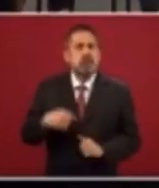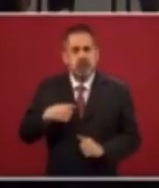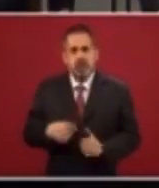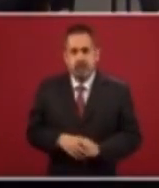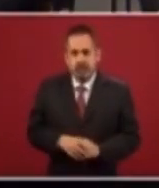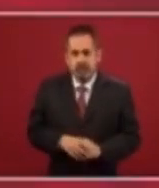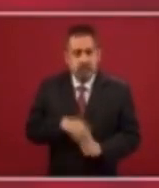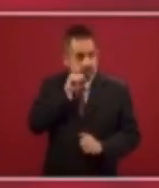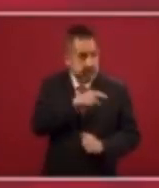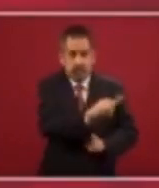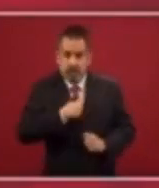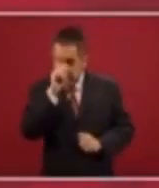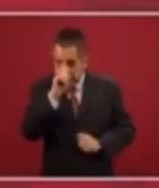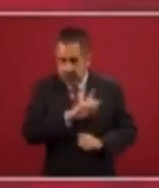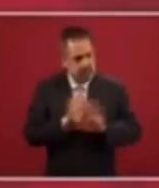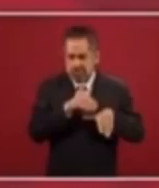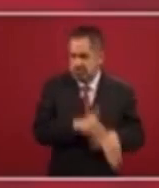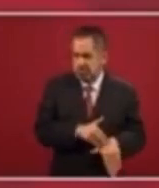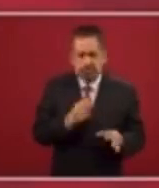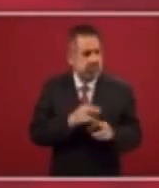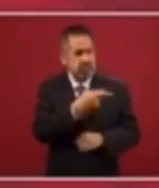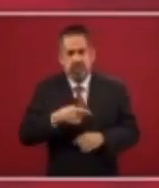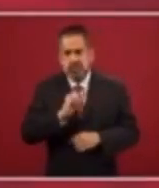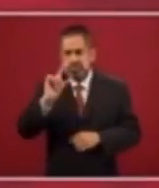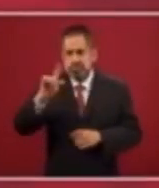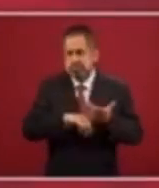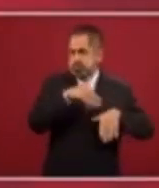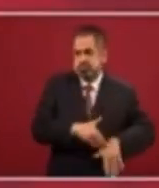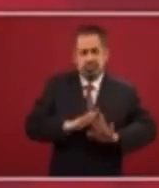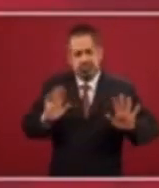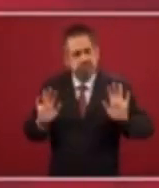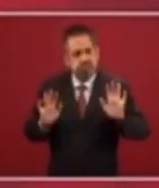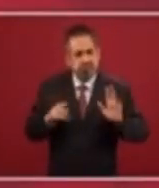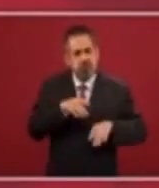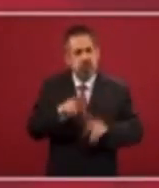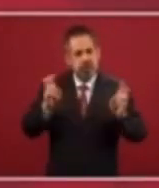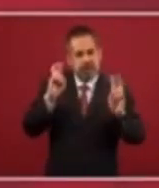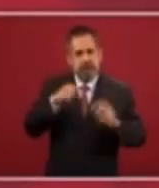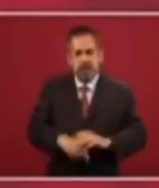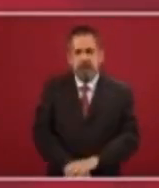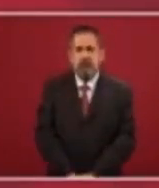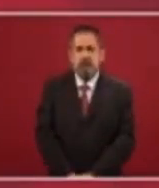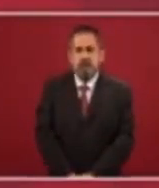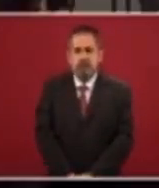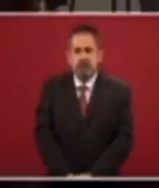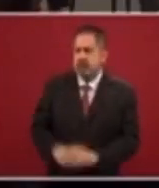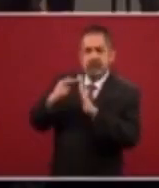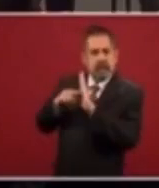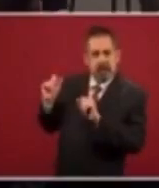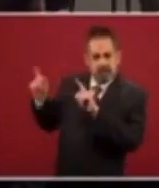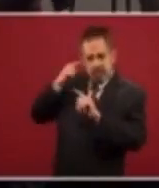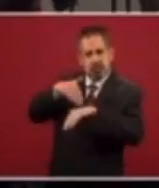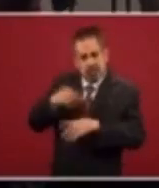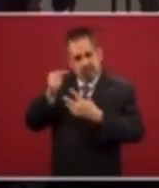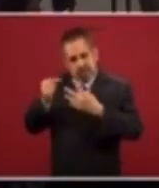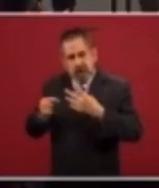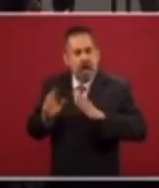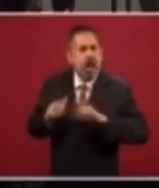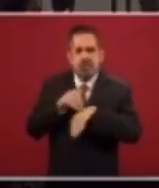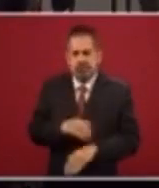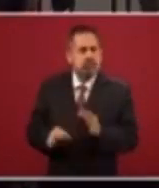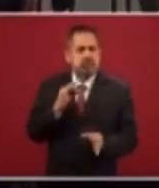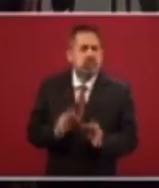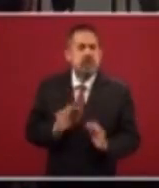Voy a seguir las recomendaciones de los médicos, de los especialistas, en esta materia. Todo el protocolo que se